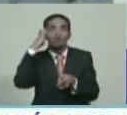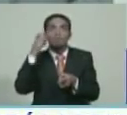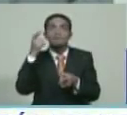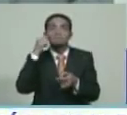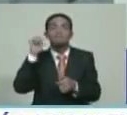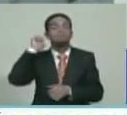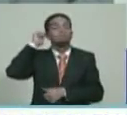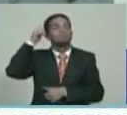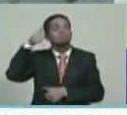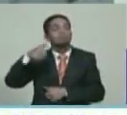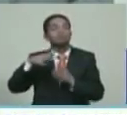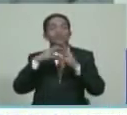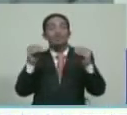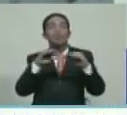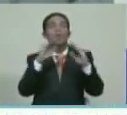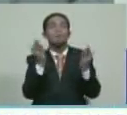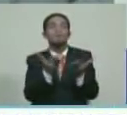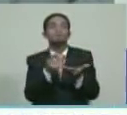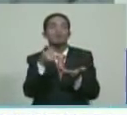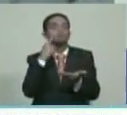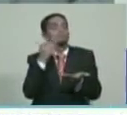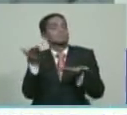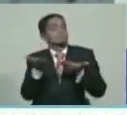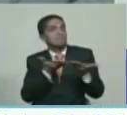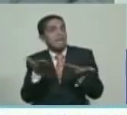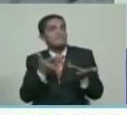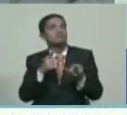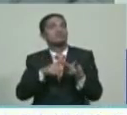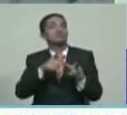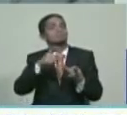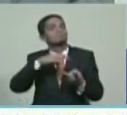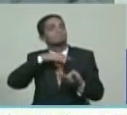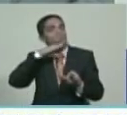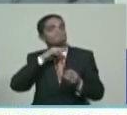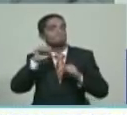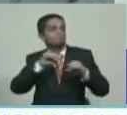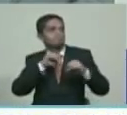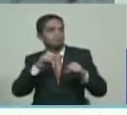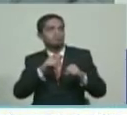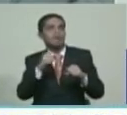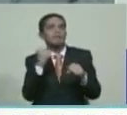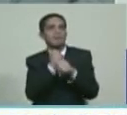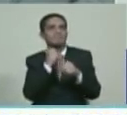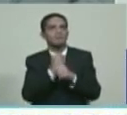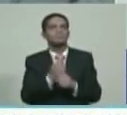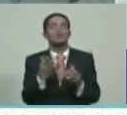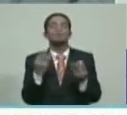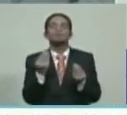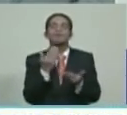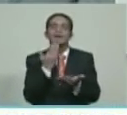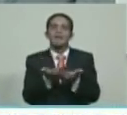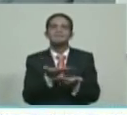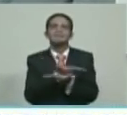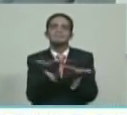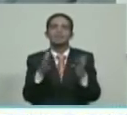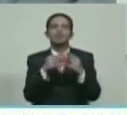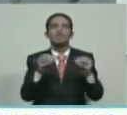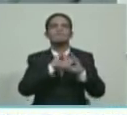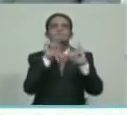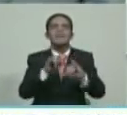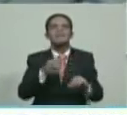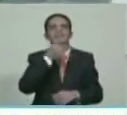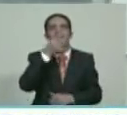mundo por su servicio y por su capacidad de operaciones hilos y logísticas muchas gracias a todos y felicitarle